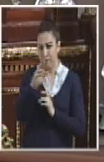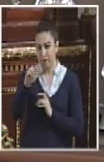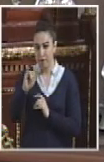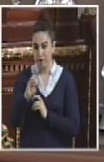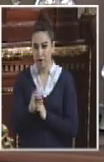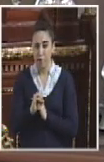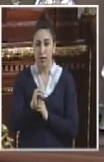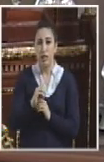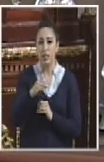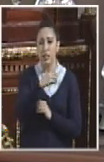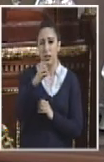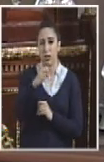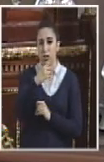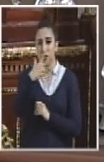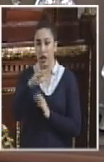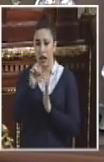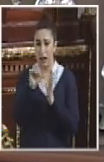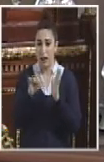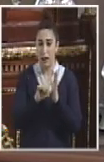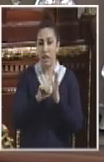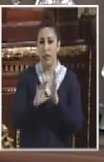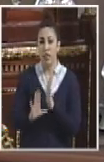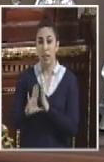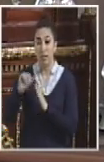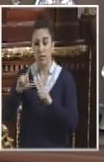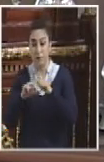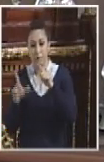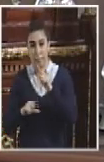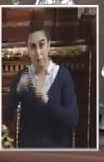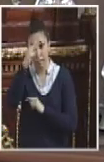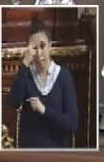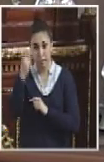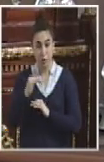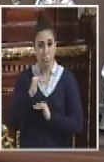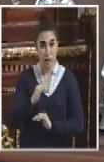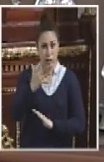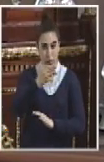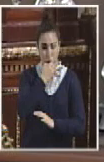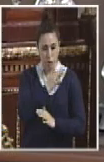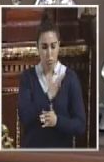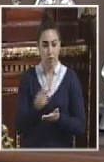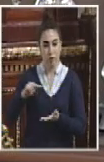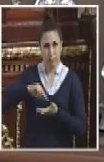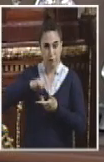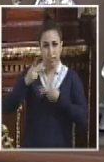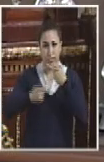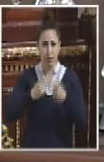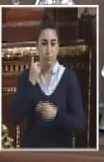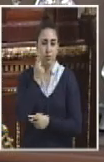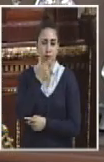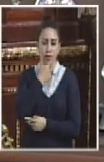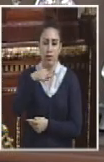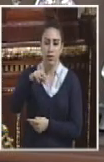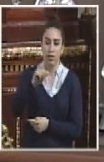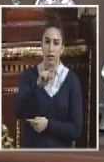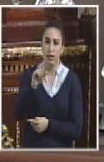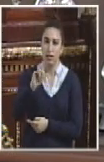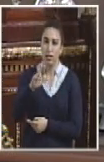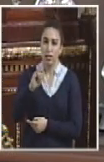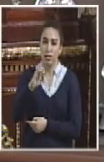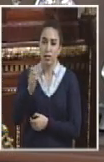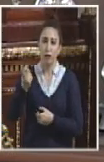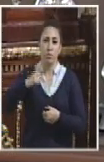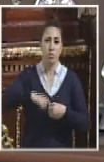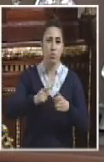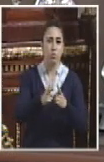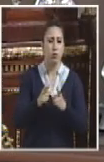de la Constitución Política de los Estados Unidos Mexicanos, se concede el uso de la tribuna al diputado Nazario Norberto Sánchez, integrante del